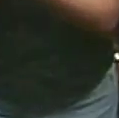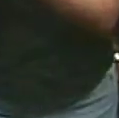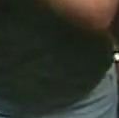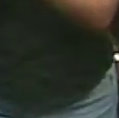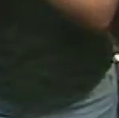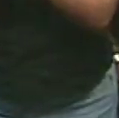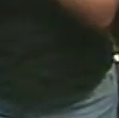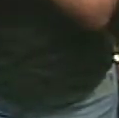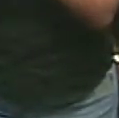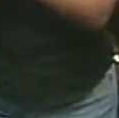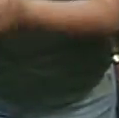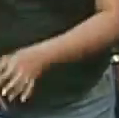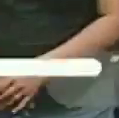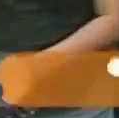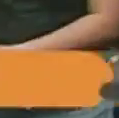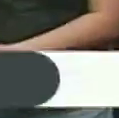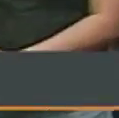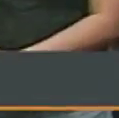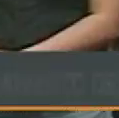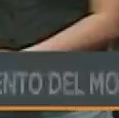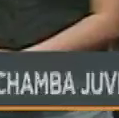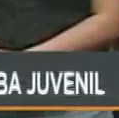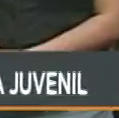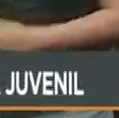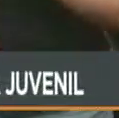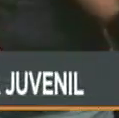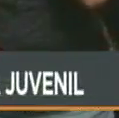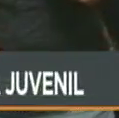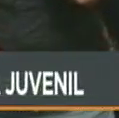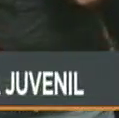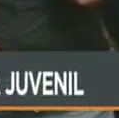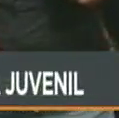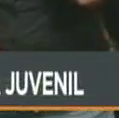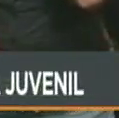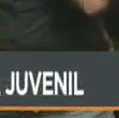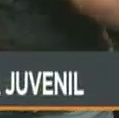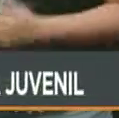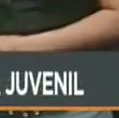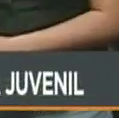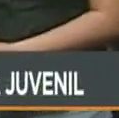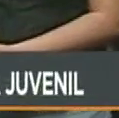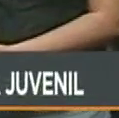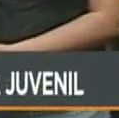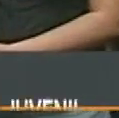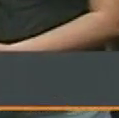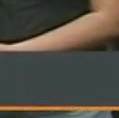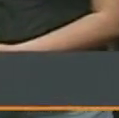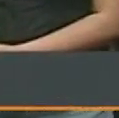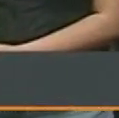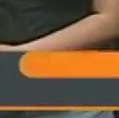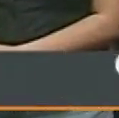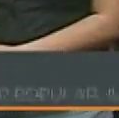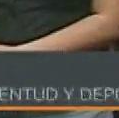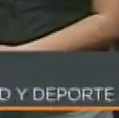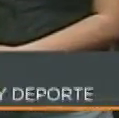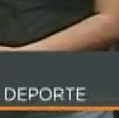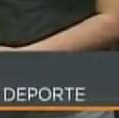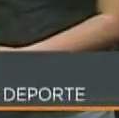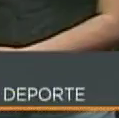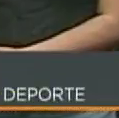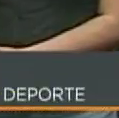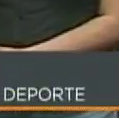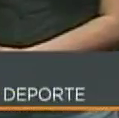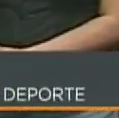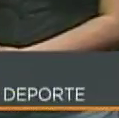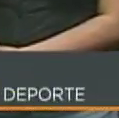mañana, presidente, y que se está realizando en los 24 estados del país a partir de mañana también. Arrancamos hoy con Caracas y mañana por todos los